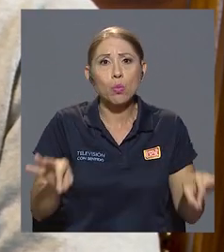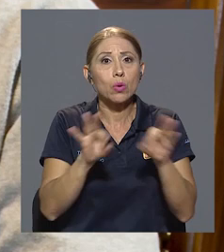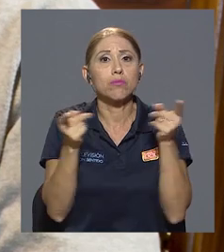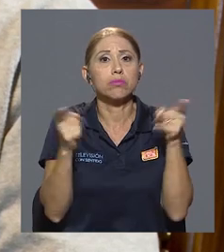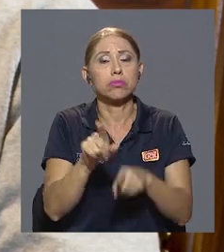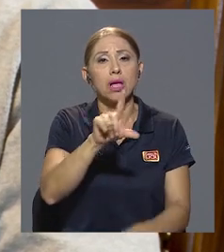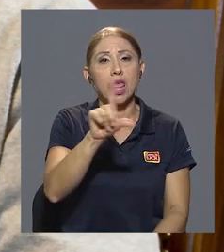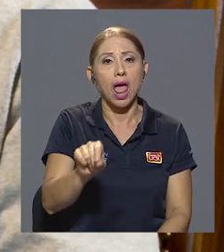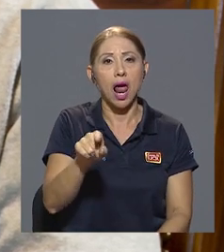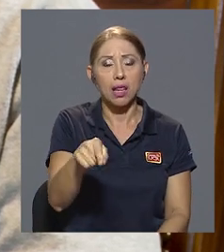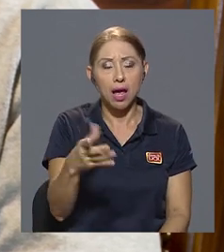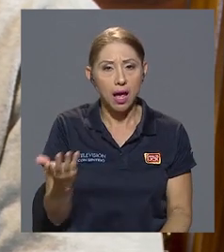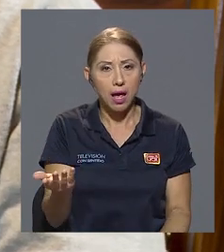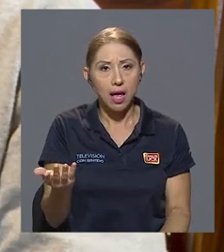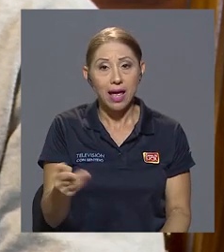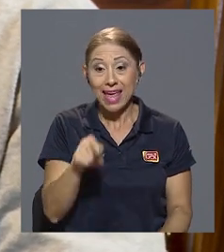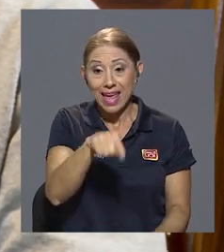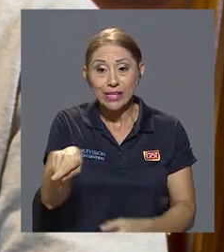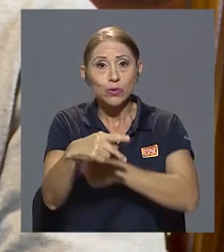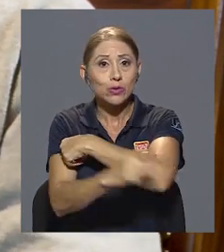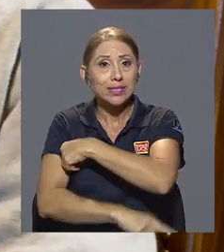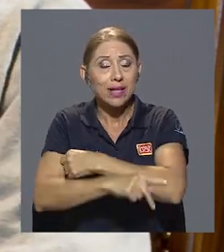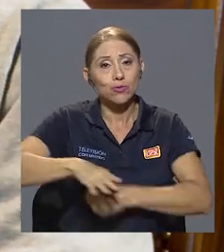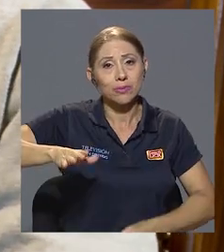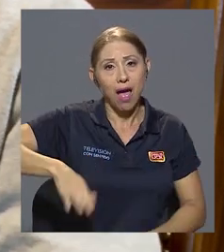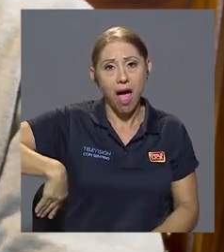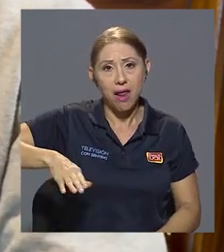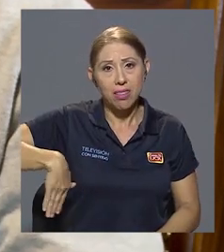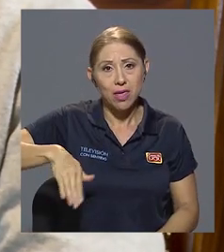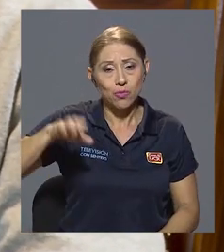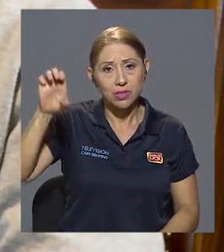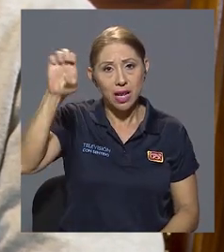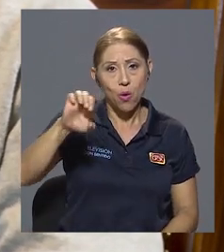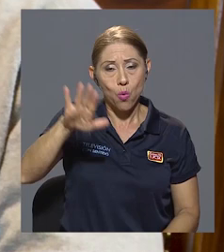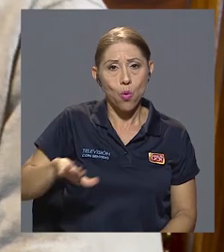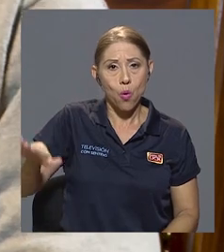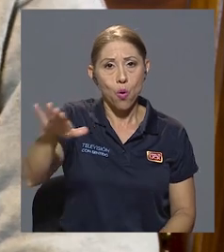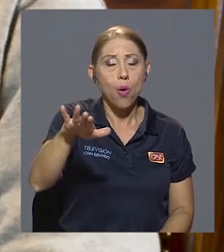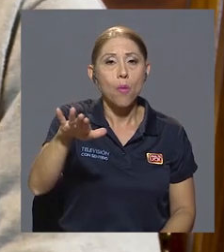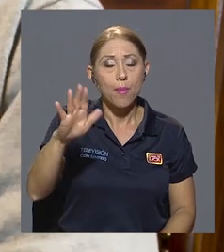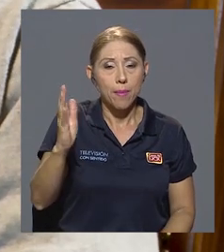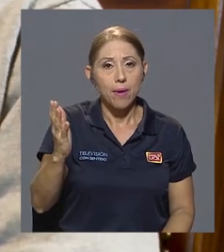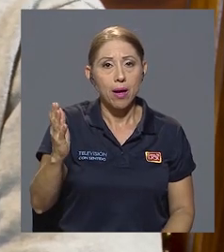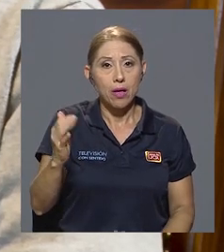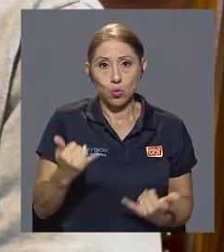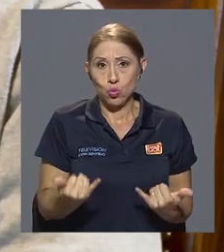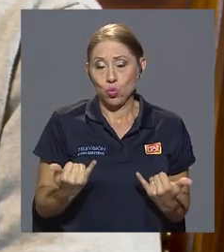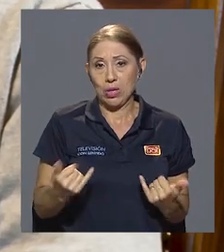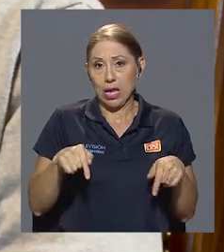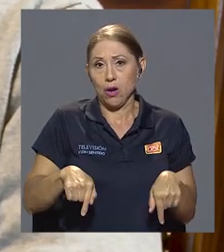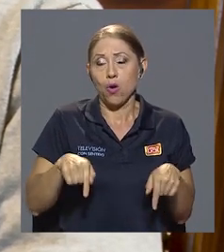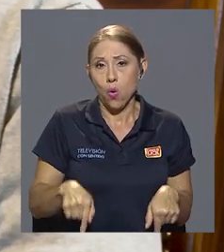relevante es la misma italia que es de los de los estados tardíos de la europa donde hoy